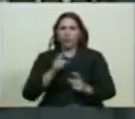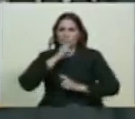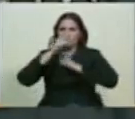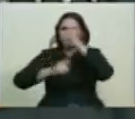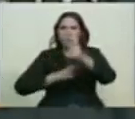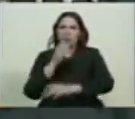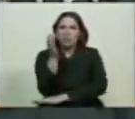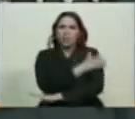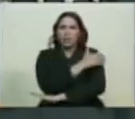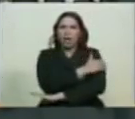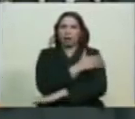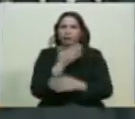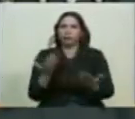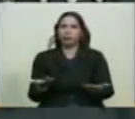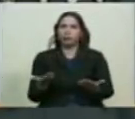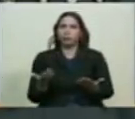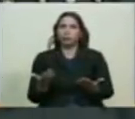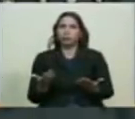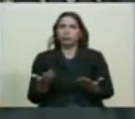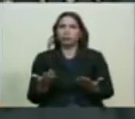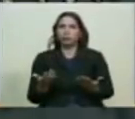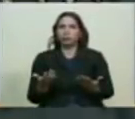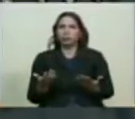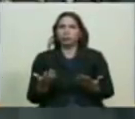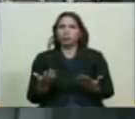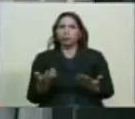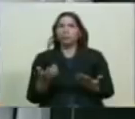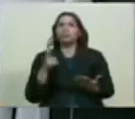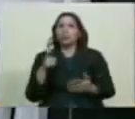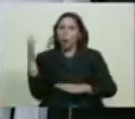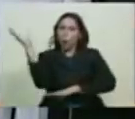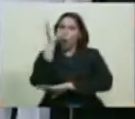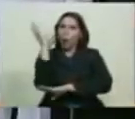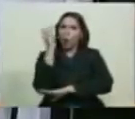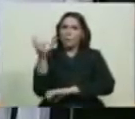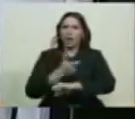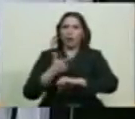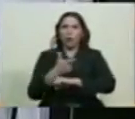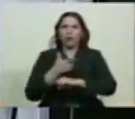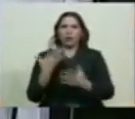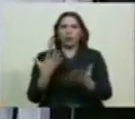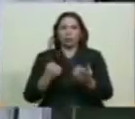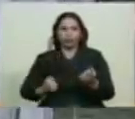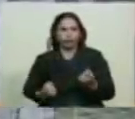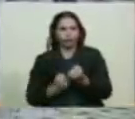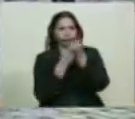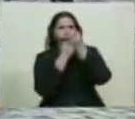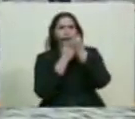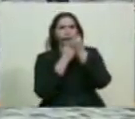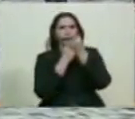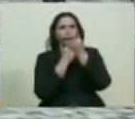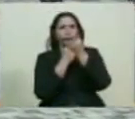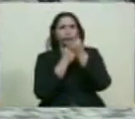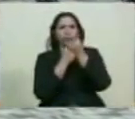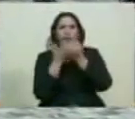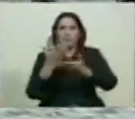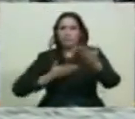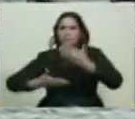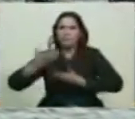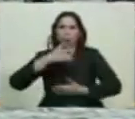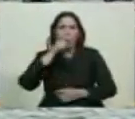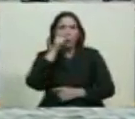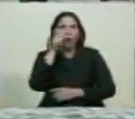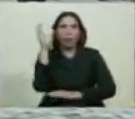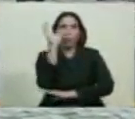oligarquía que en Colombia gobierna y va a gobernar lo que se impongan en las relaciones entre los pueblos de Colombia